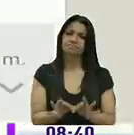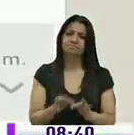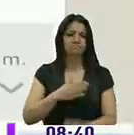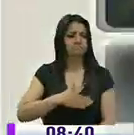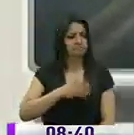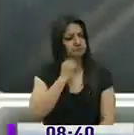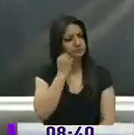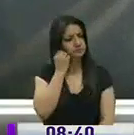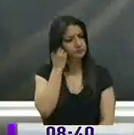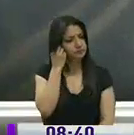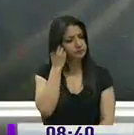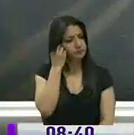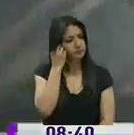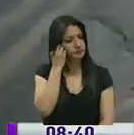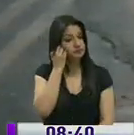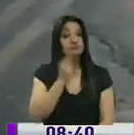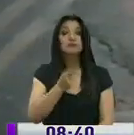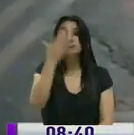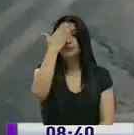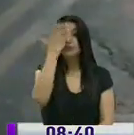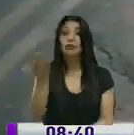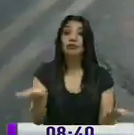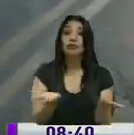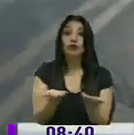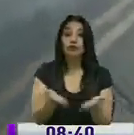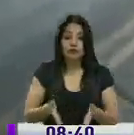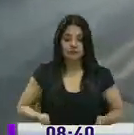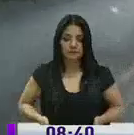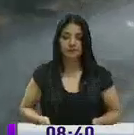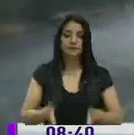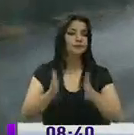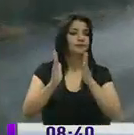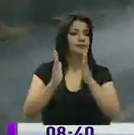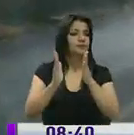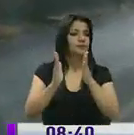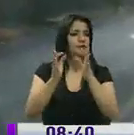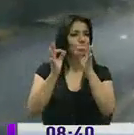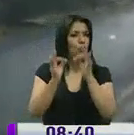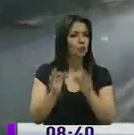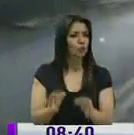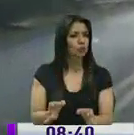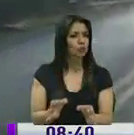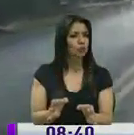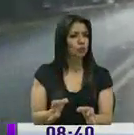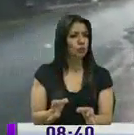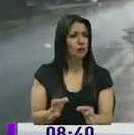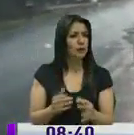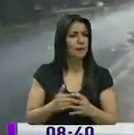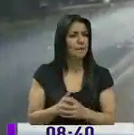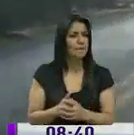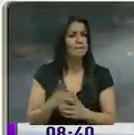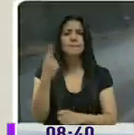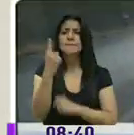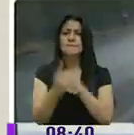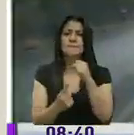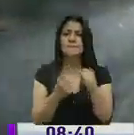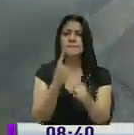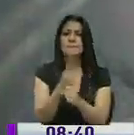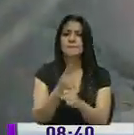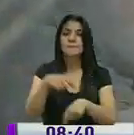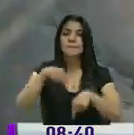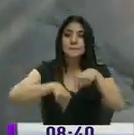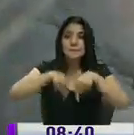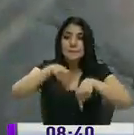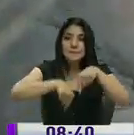maldito saben dónde es esto esta es la vía que va justamente miren un año va al 15